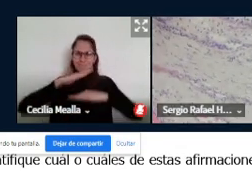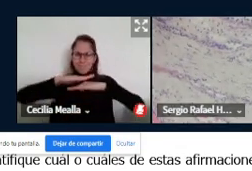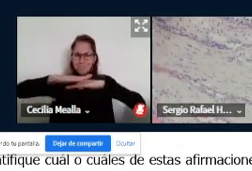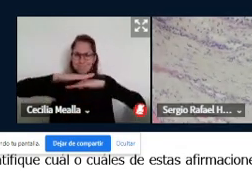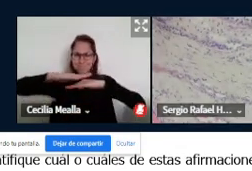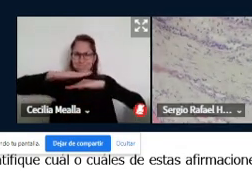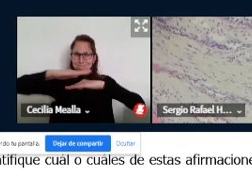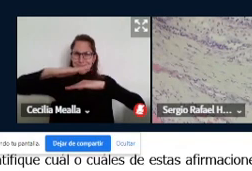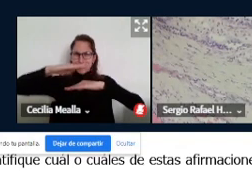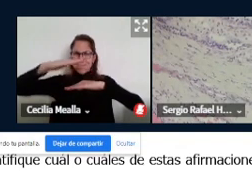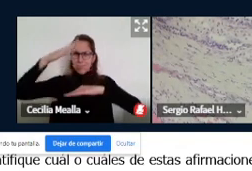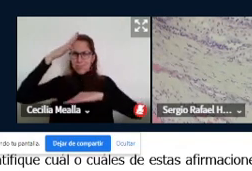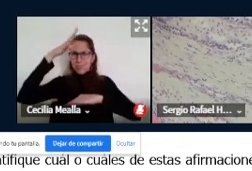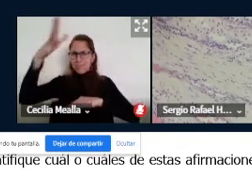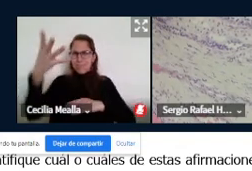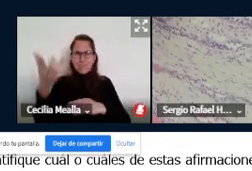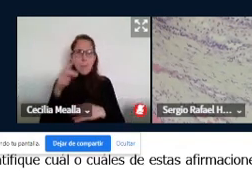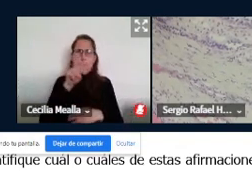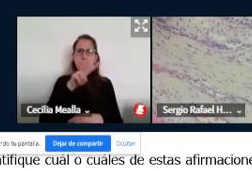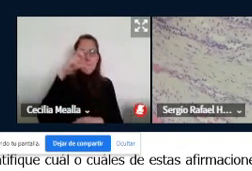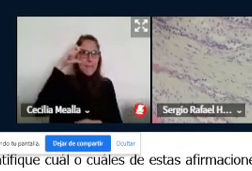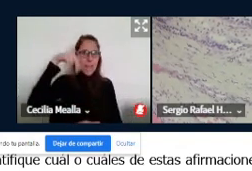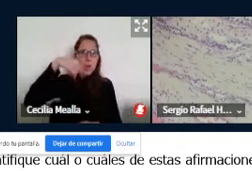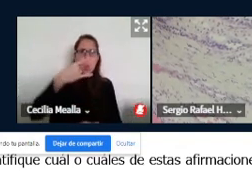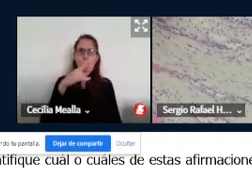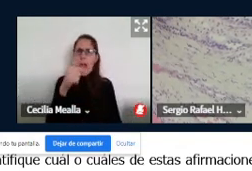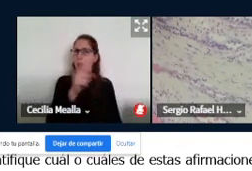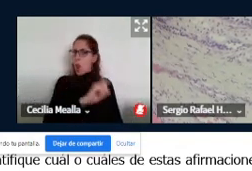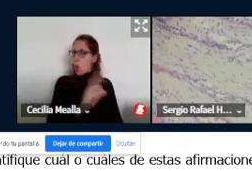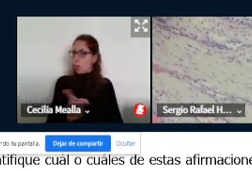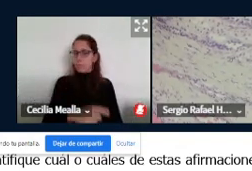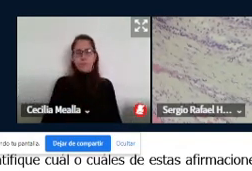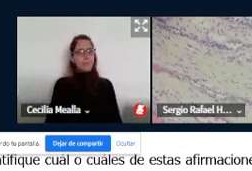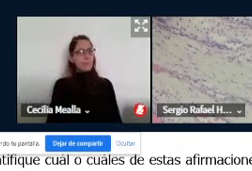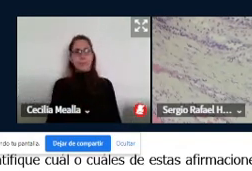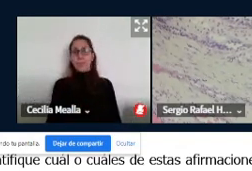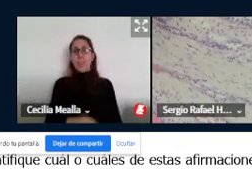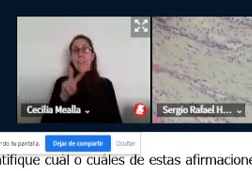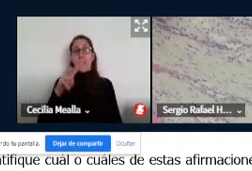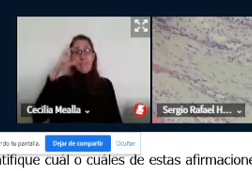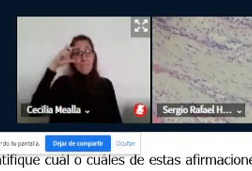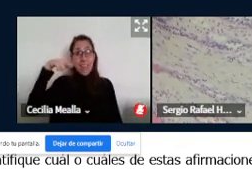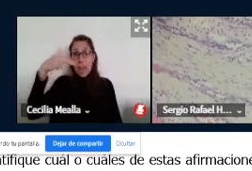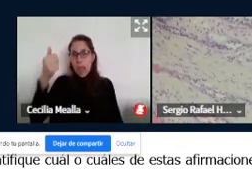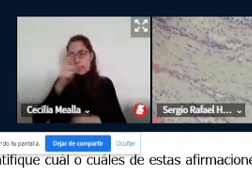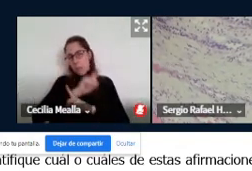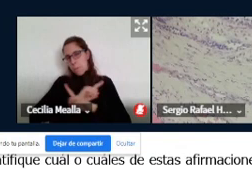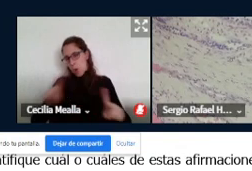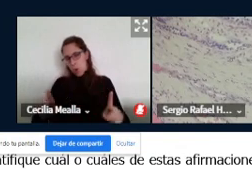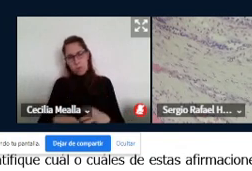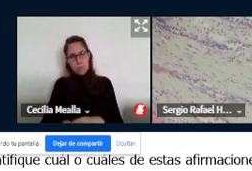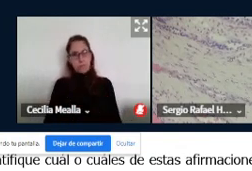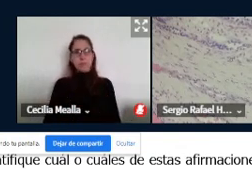de músculo. No podría ser nunca una vénula. ¿Sí? Y ni siquiera una vena, tampoco.